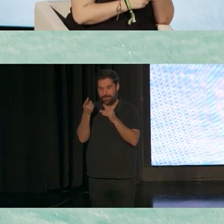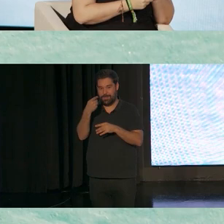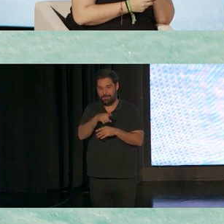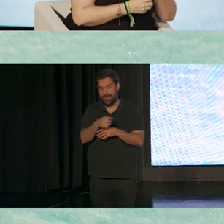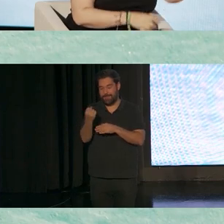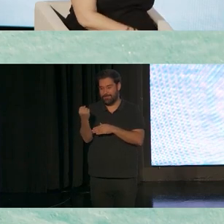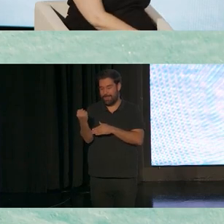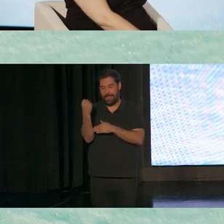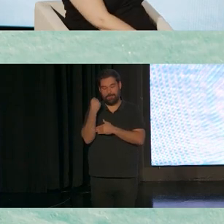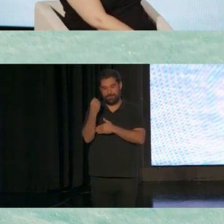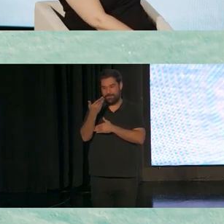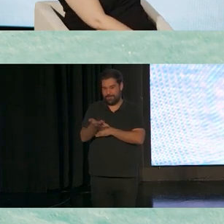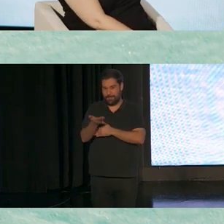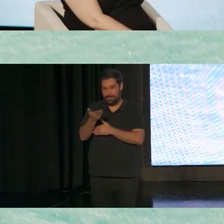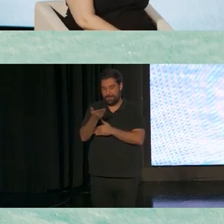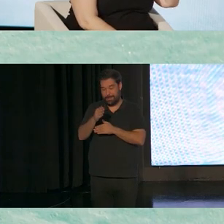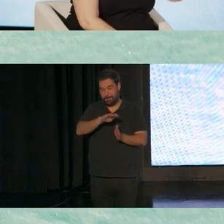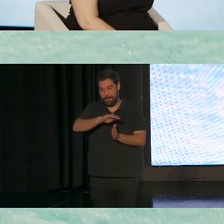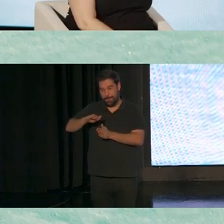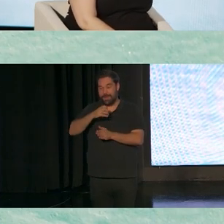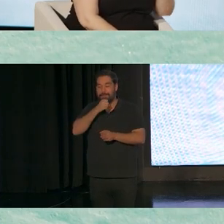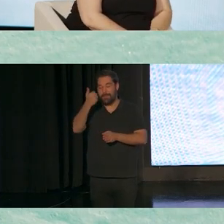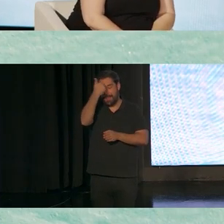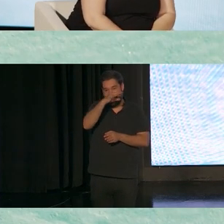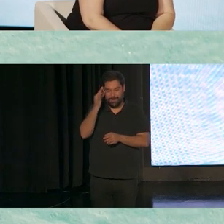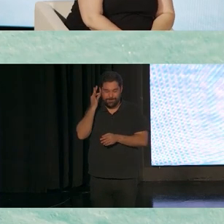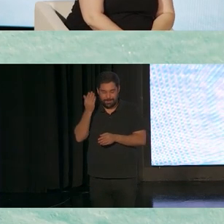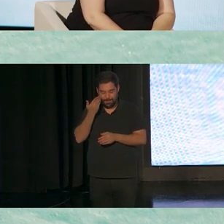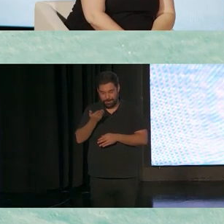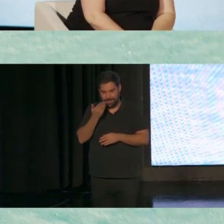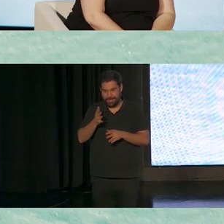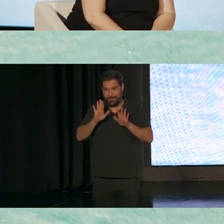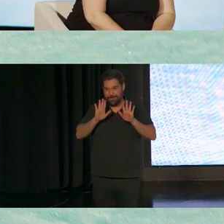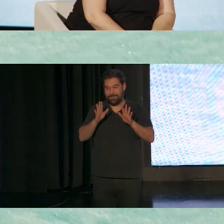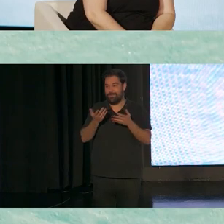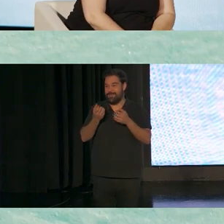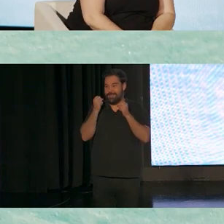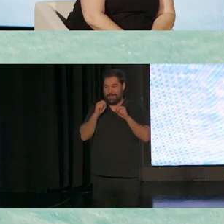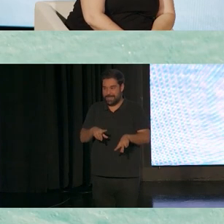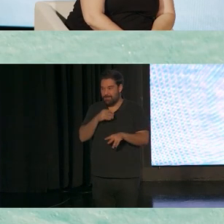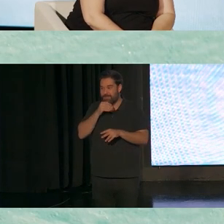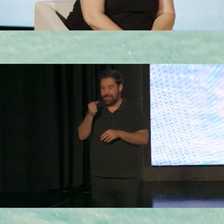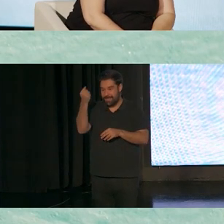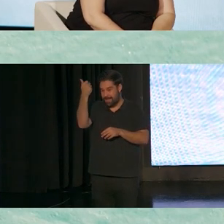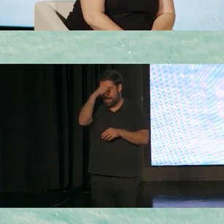apoyo fundamental bueno ap parte de los abuelos que se veían por ahí también que sin ellos